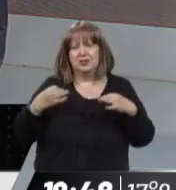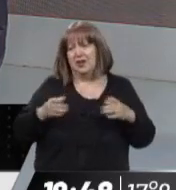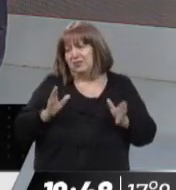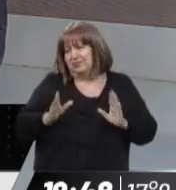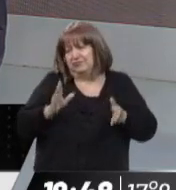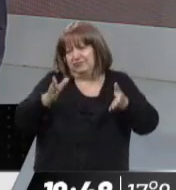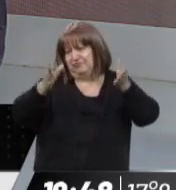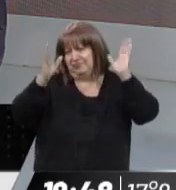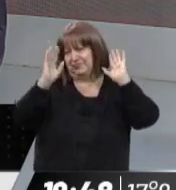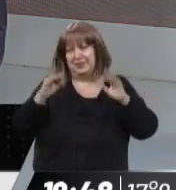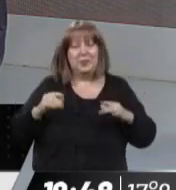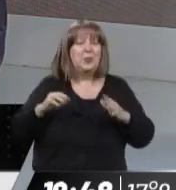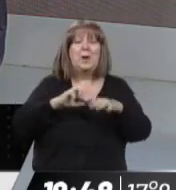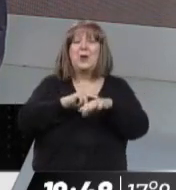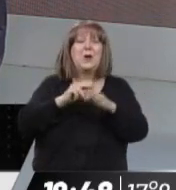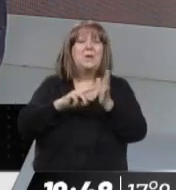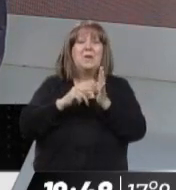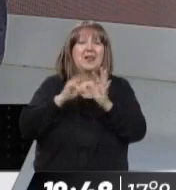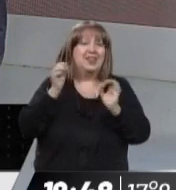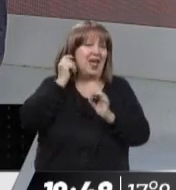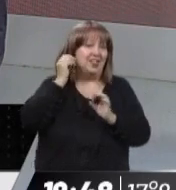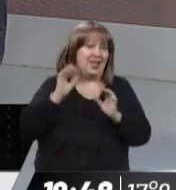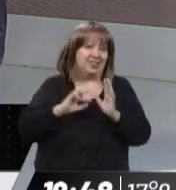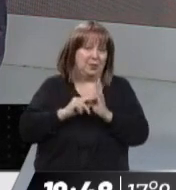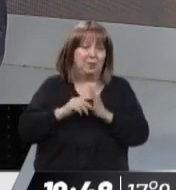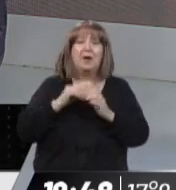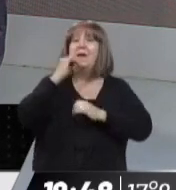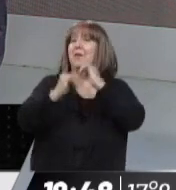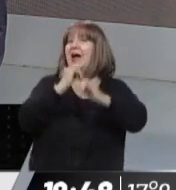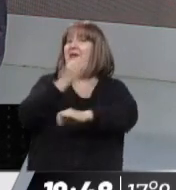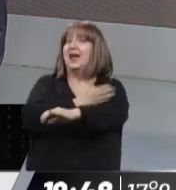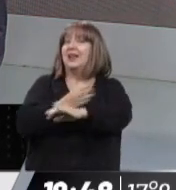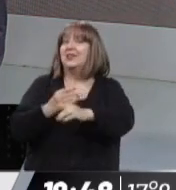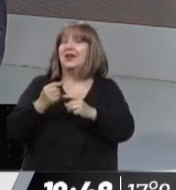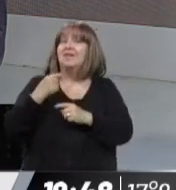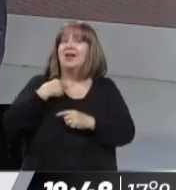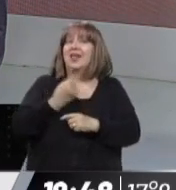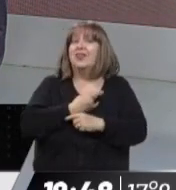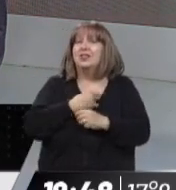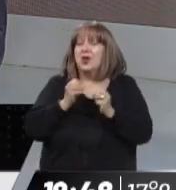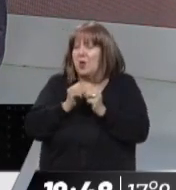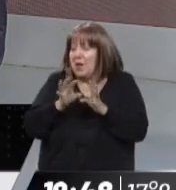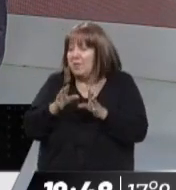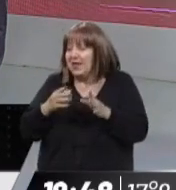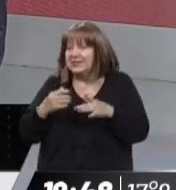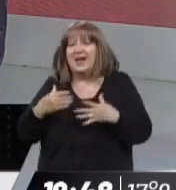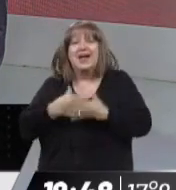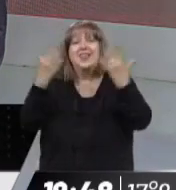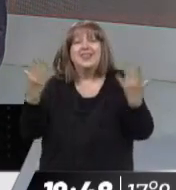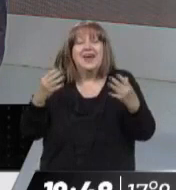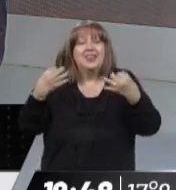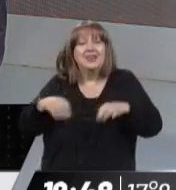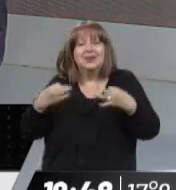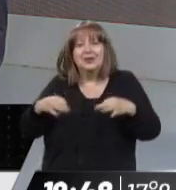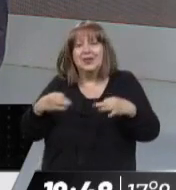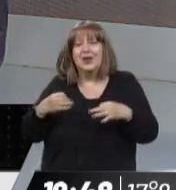digamos. No, no, perfecto. Pero bueno, ¿quieren saber un poquito la historia? Me encantaría. ¿Dónde nace el día del soltero? No lo